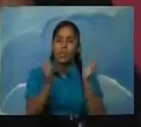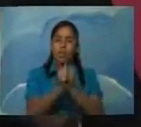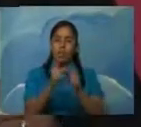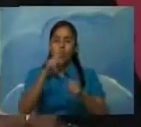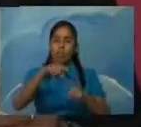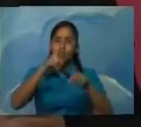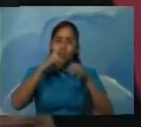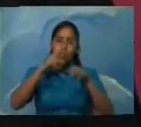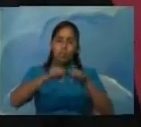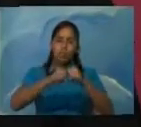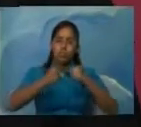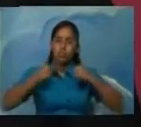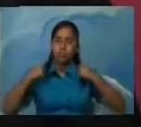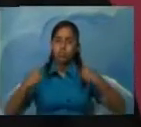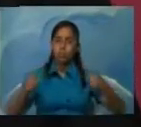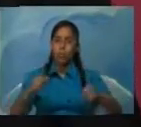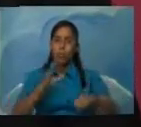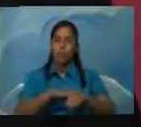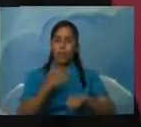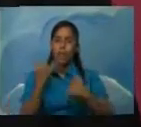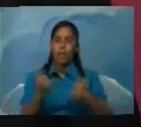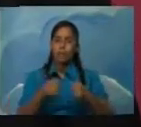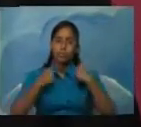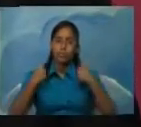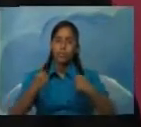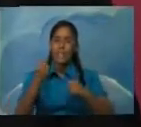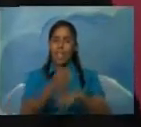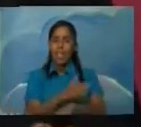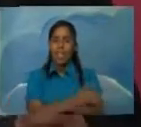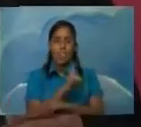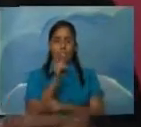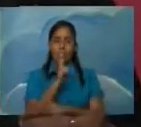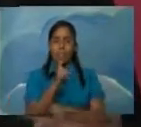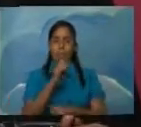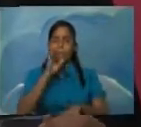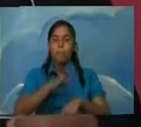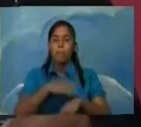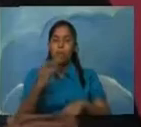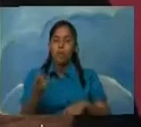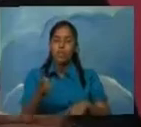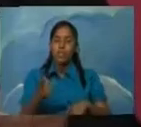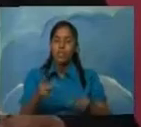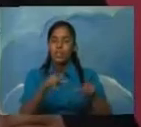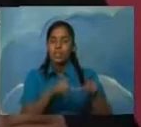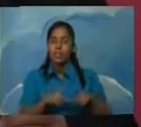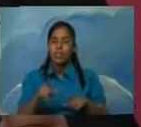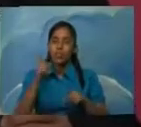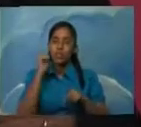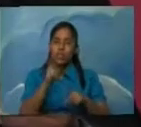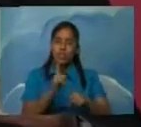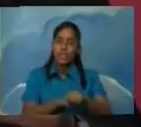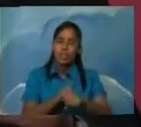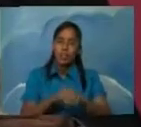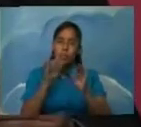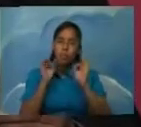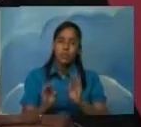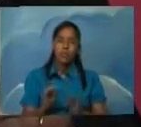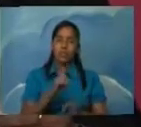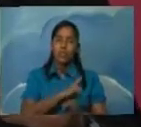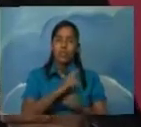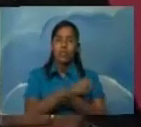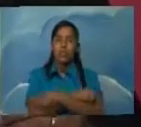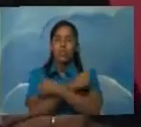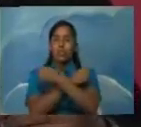Ajá. ¿Y por qué ahora con levadura y en la Pascua no? Porque la Pascua es un tipo específico del